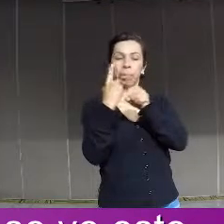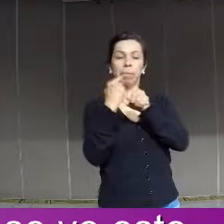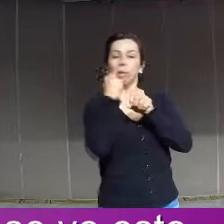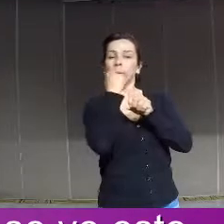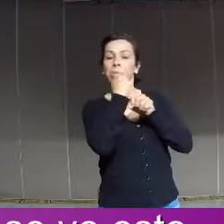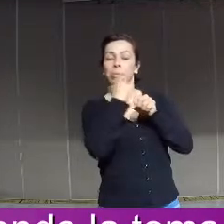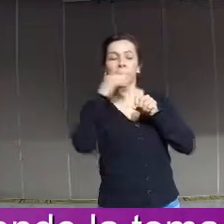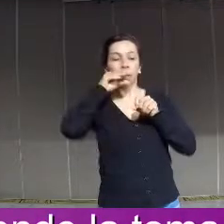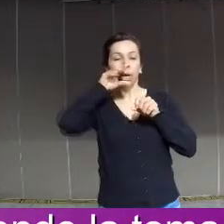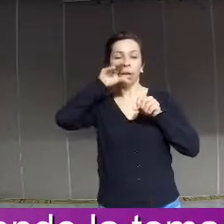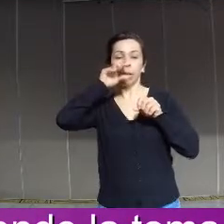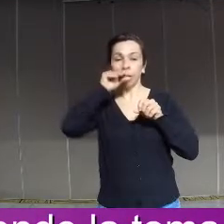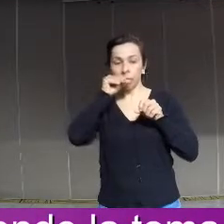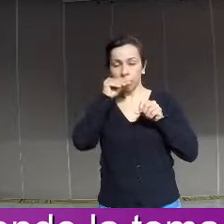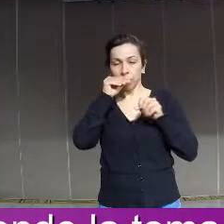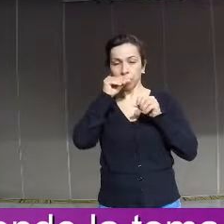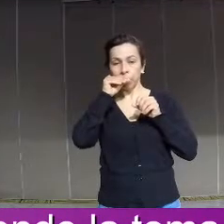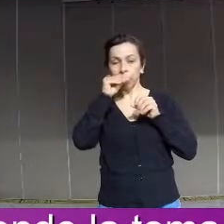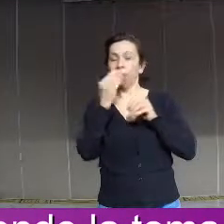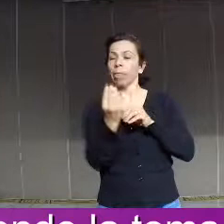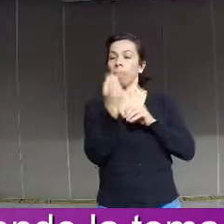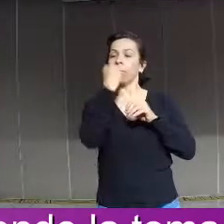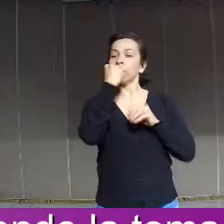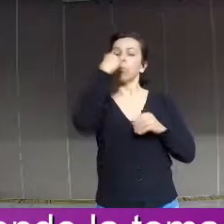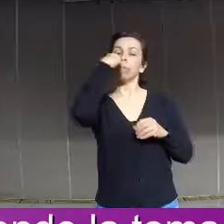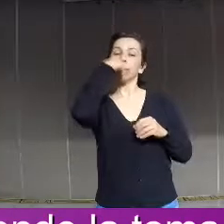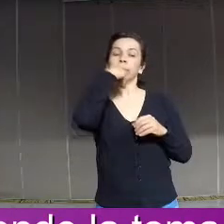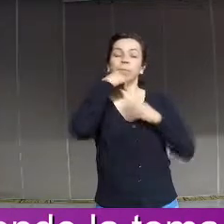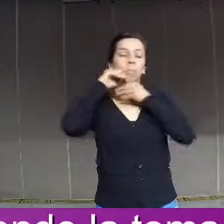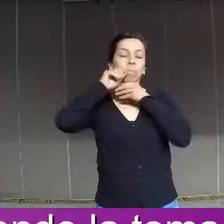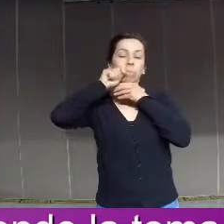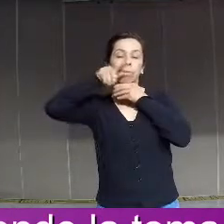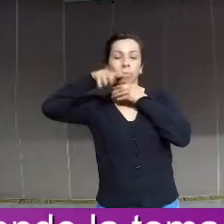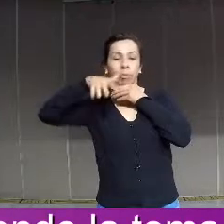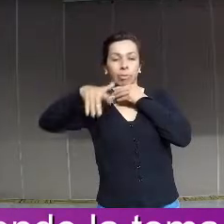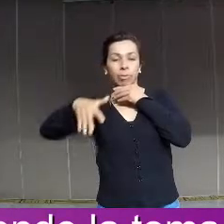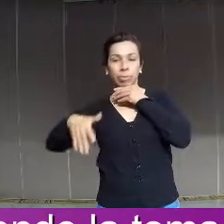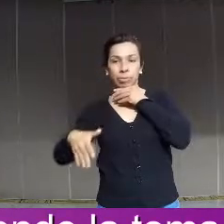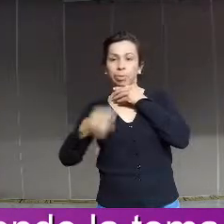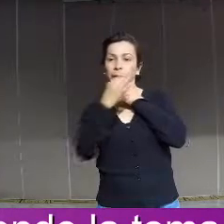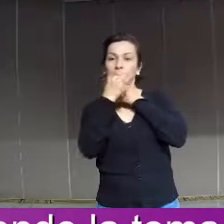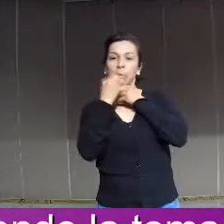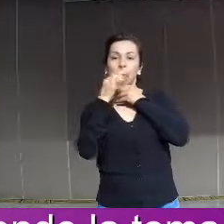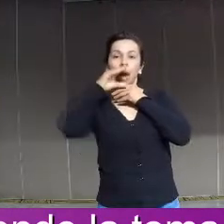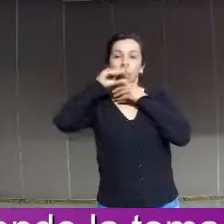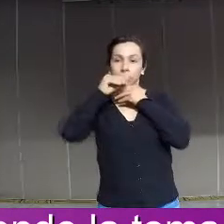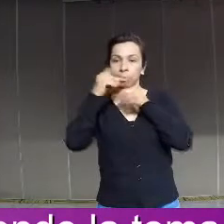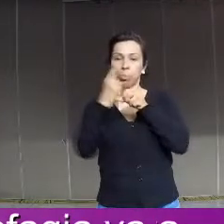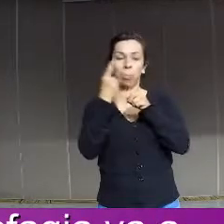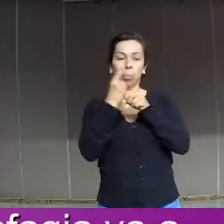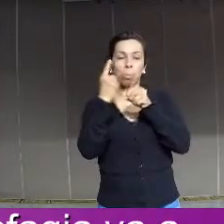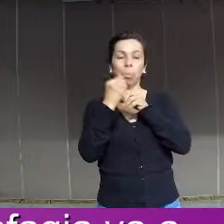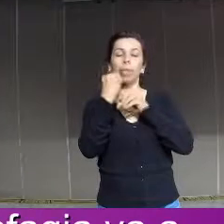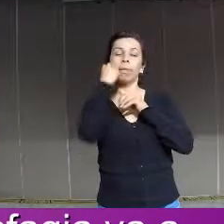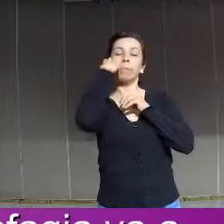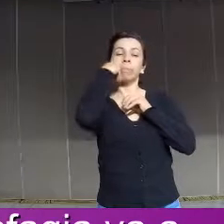válvula, la caída del alimento fuera de la boca, ocasionada por la dificultad en la primer válvula, residuos de alimento en